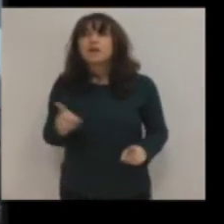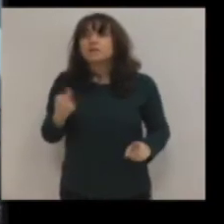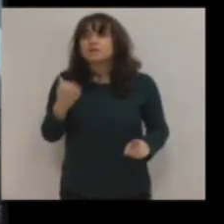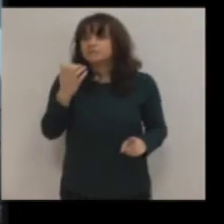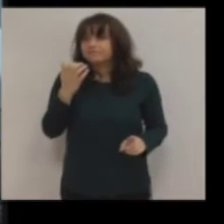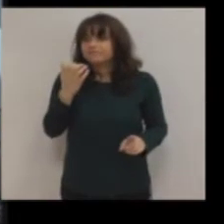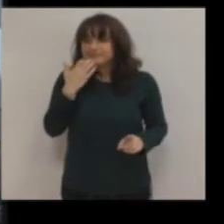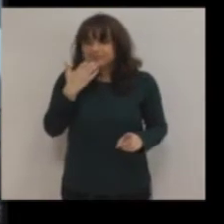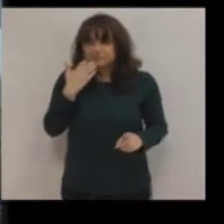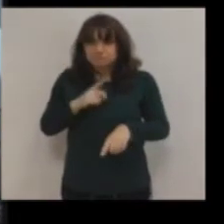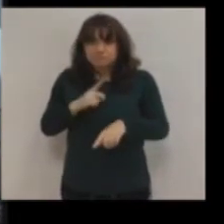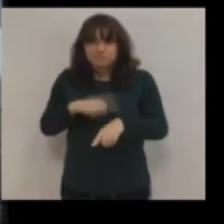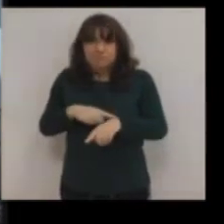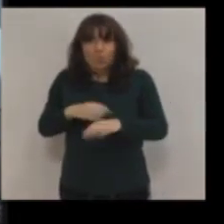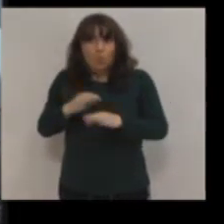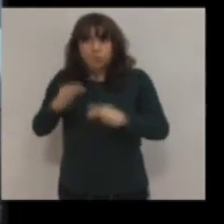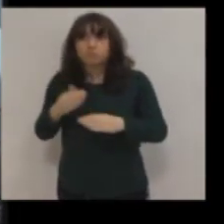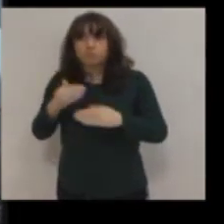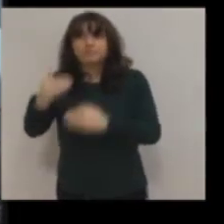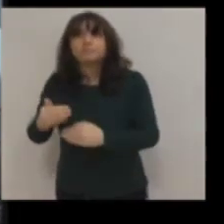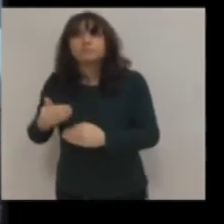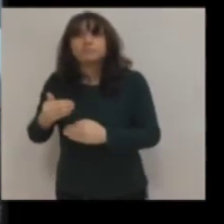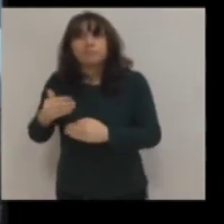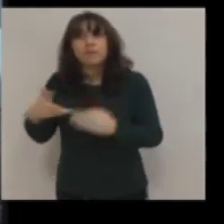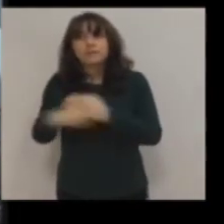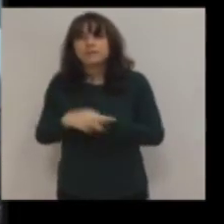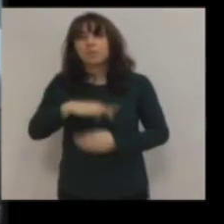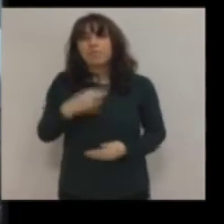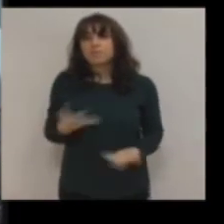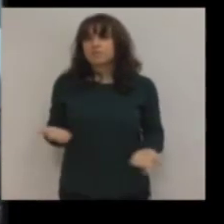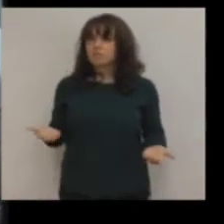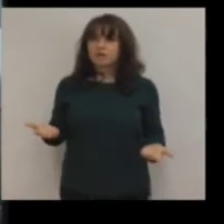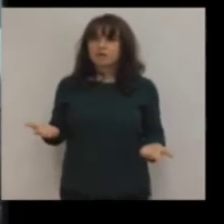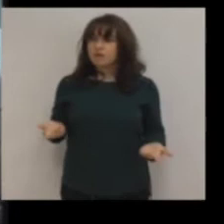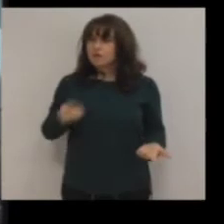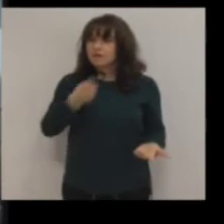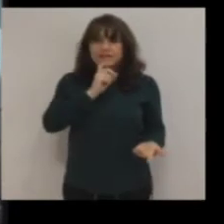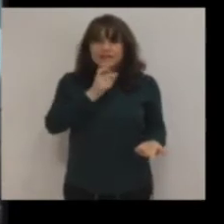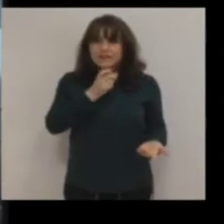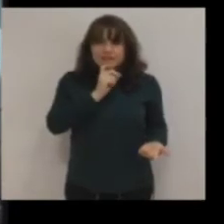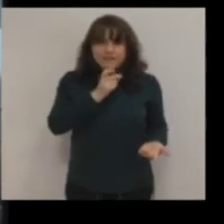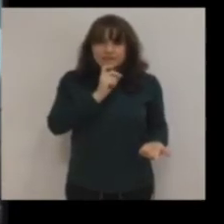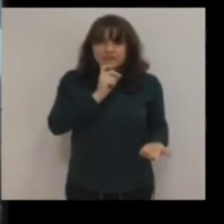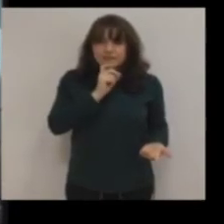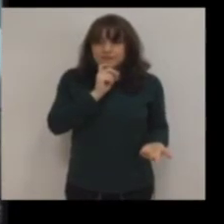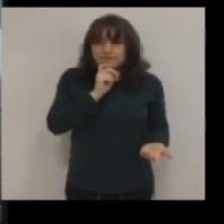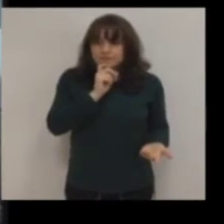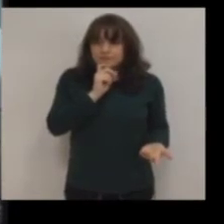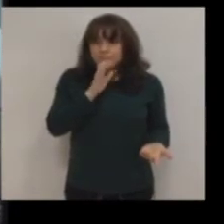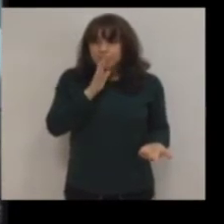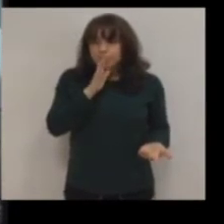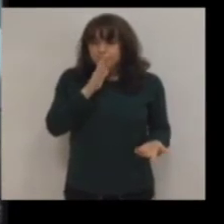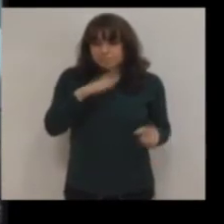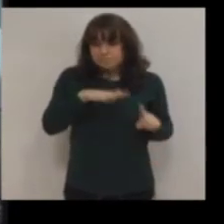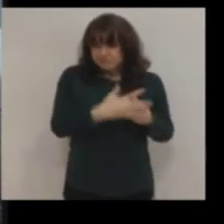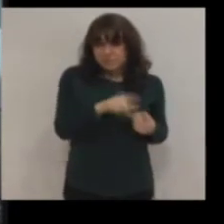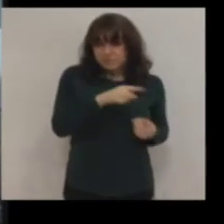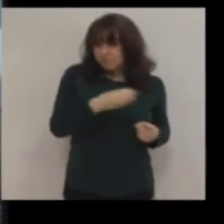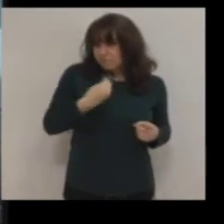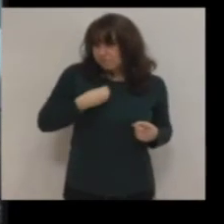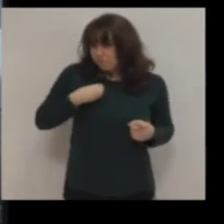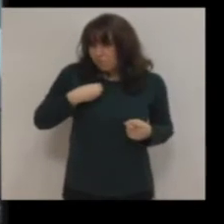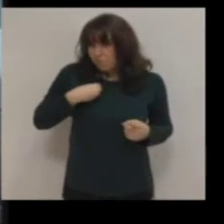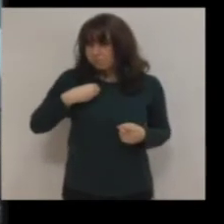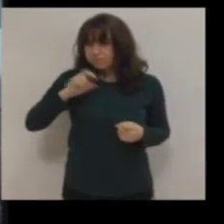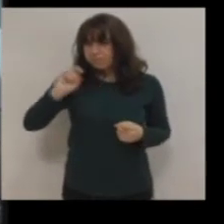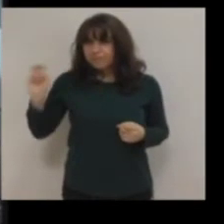tiempo, por supuesto podría evitarse, pero es difícil ese caso, como cualquier otro, en el